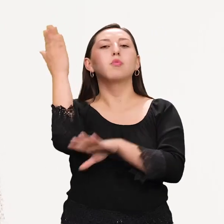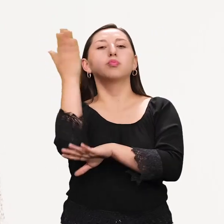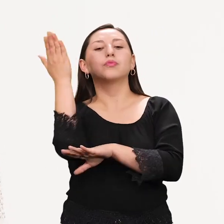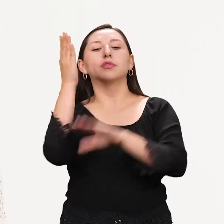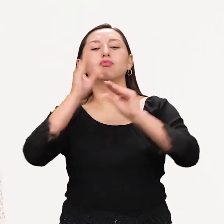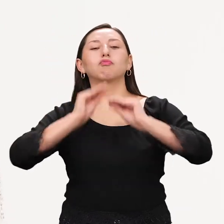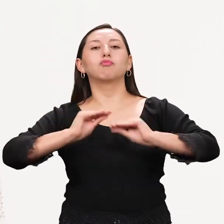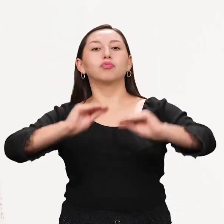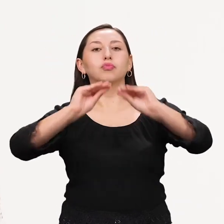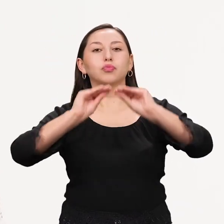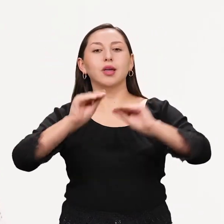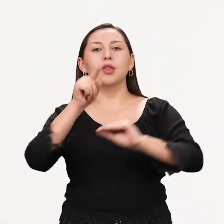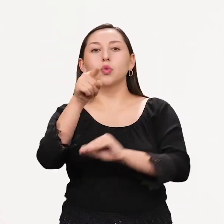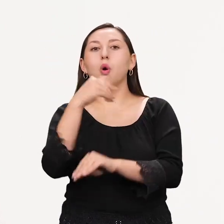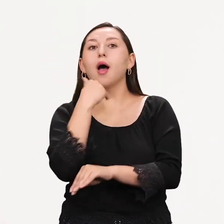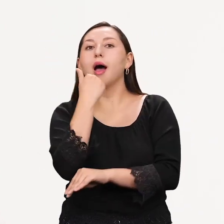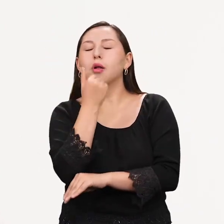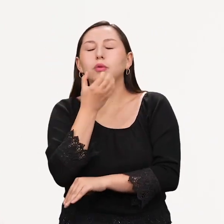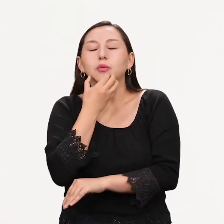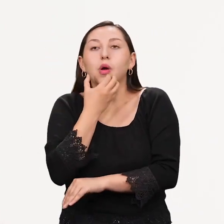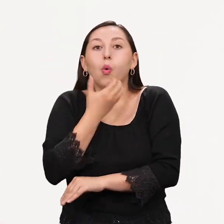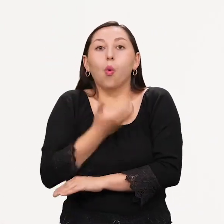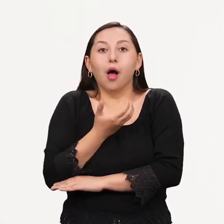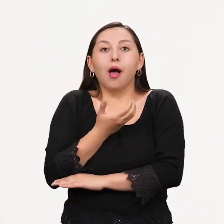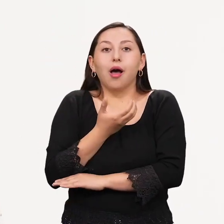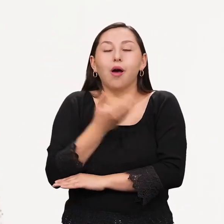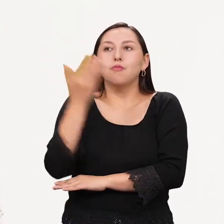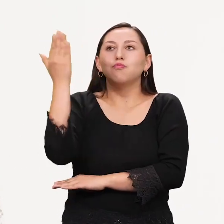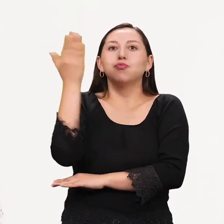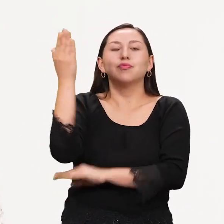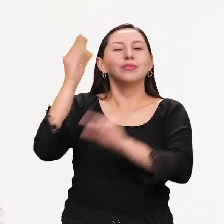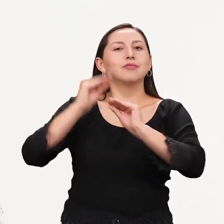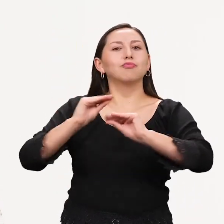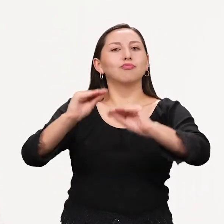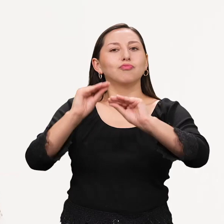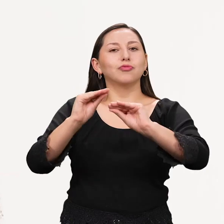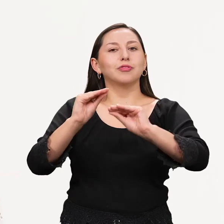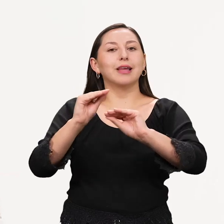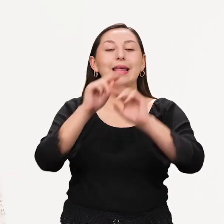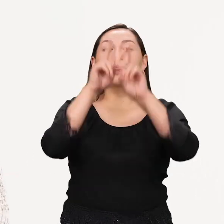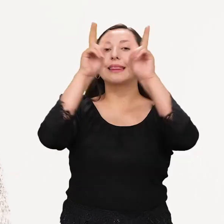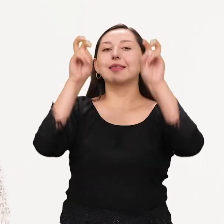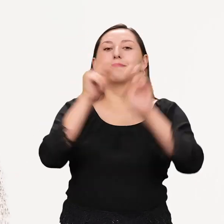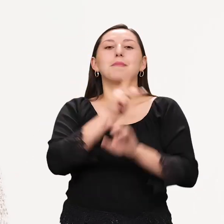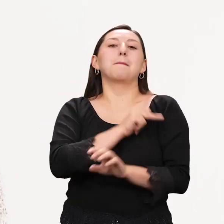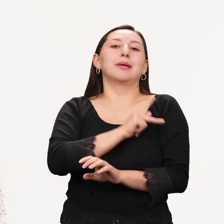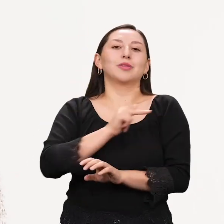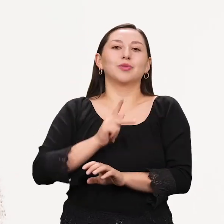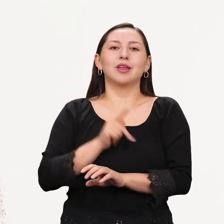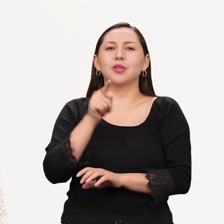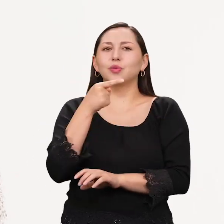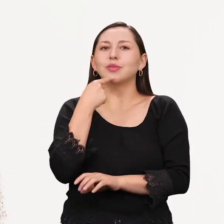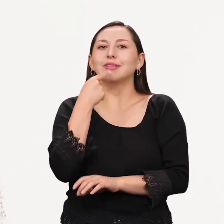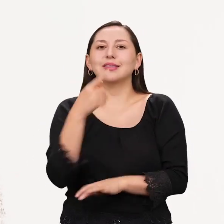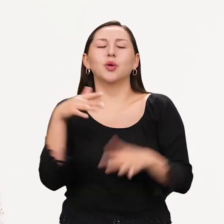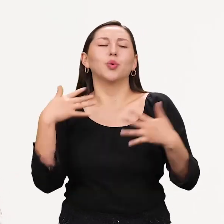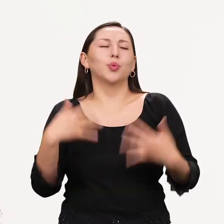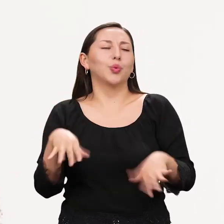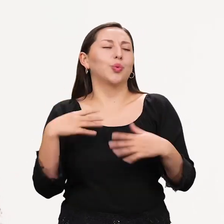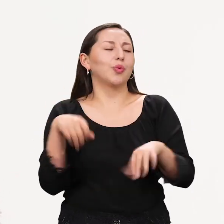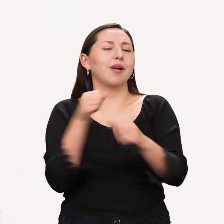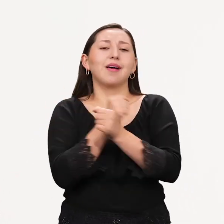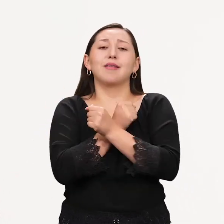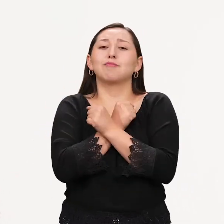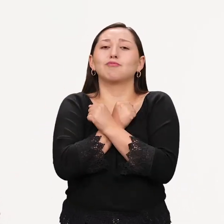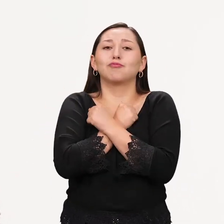puede decir cuál fue un docente que le ha marcado o lo ha inspirado en su vida? Porque en el tema personal veo que usted como docente ha